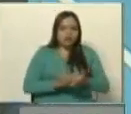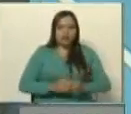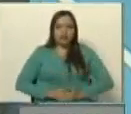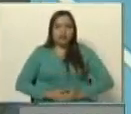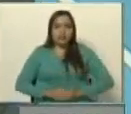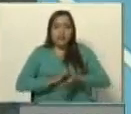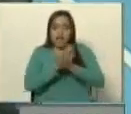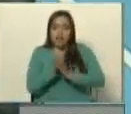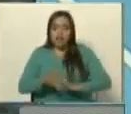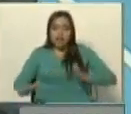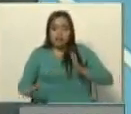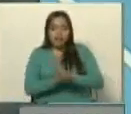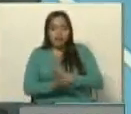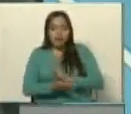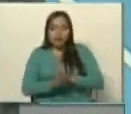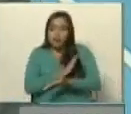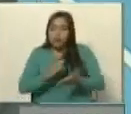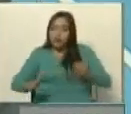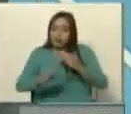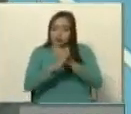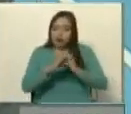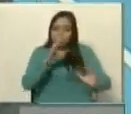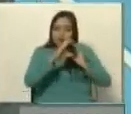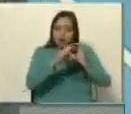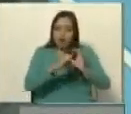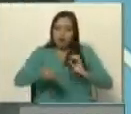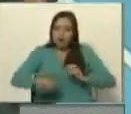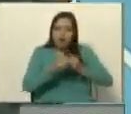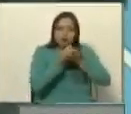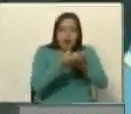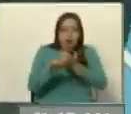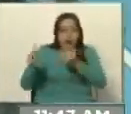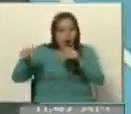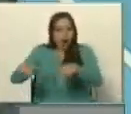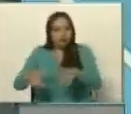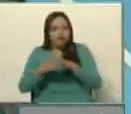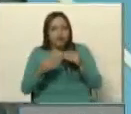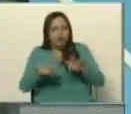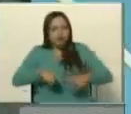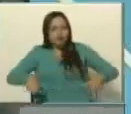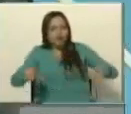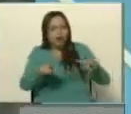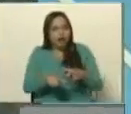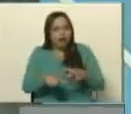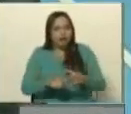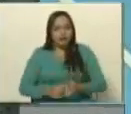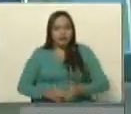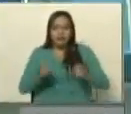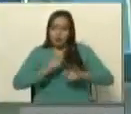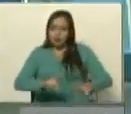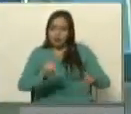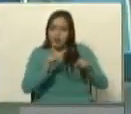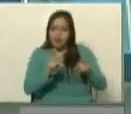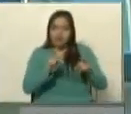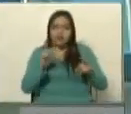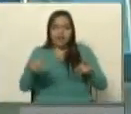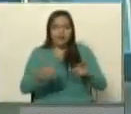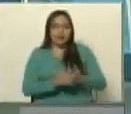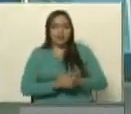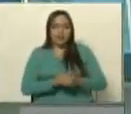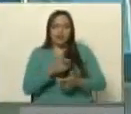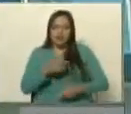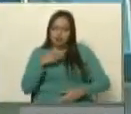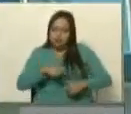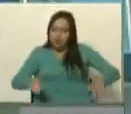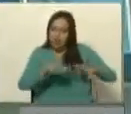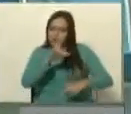cerco mediático. Estar aquí hoy, poderlo hablar hoy, aquí en todos estos foros, en todos estos espacios alternativos y en los espacios formales,